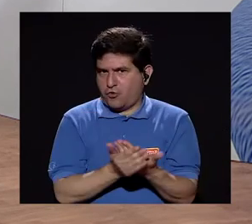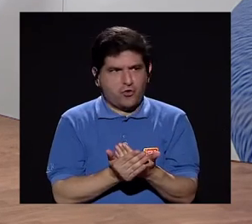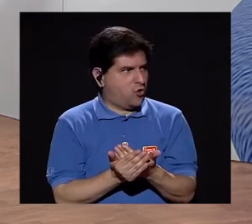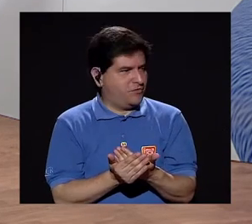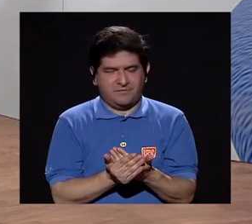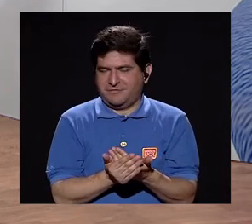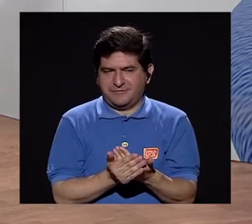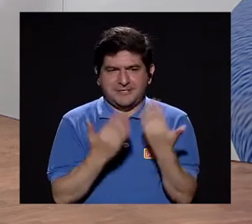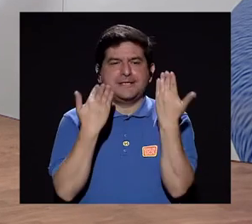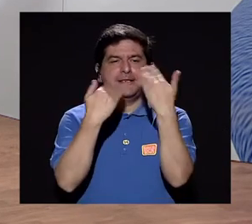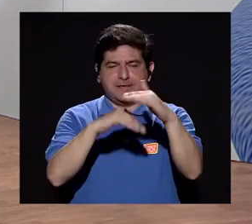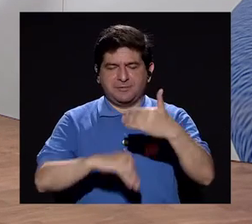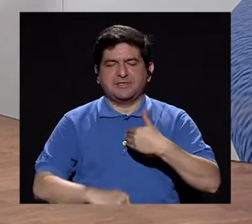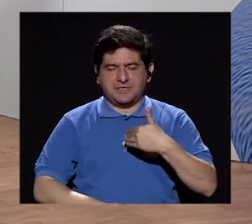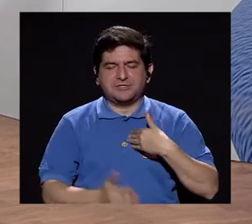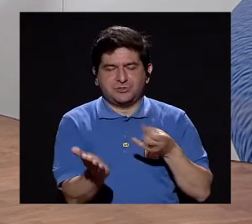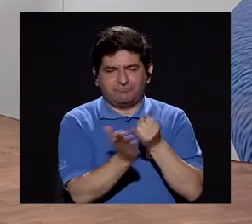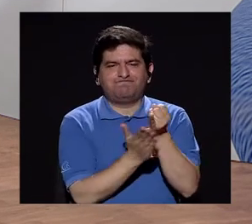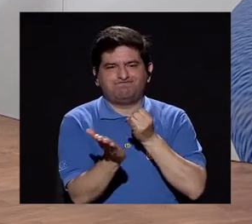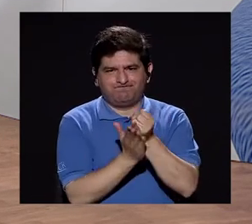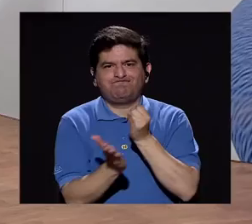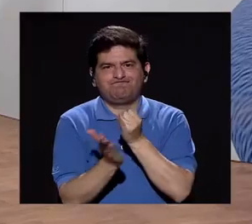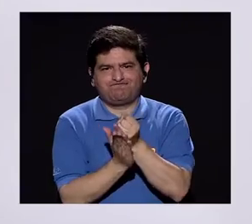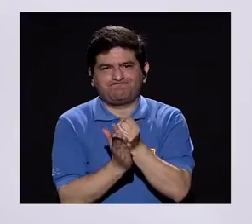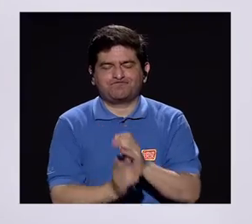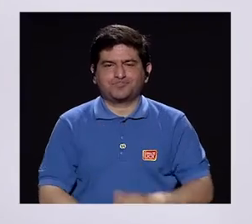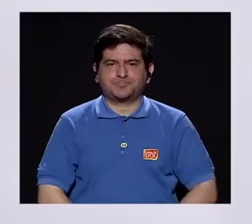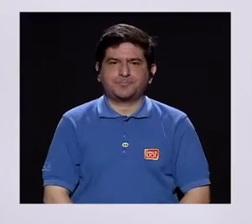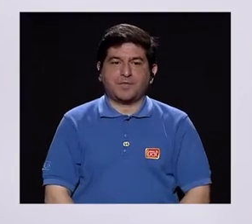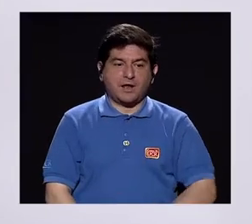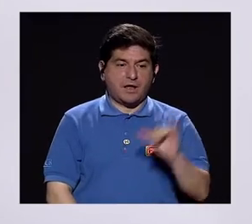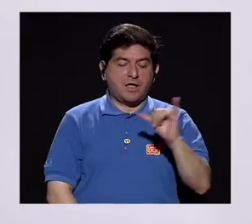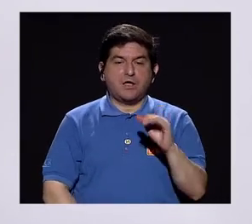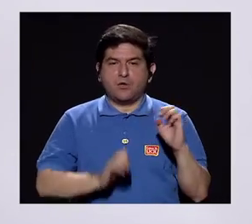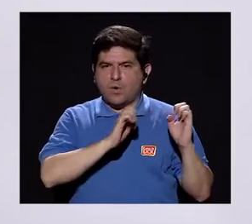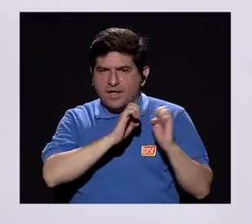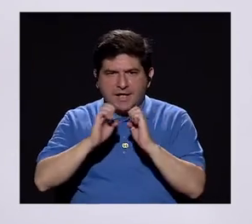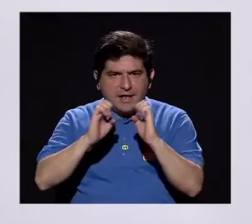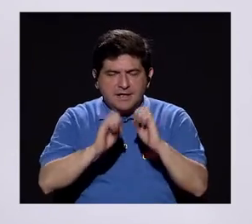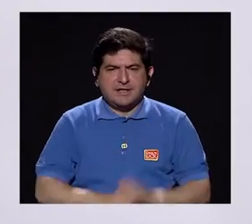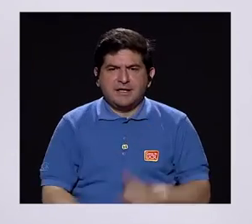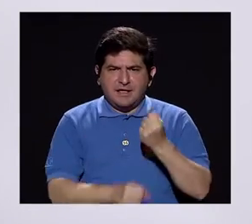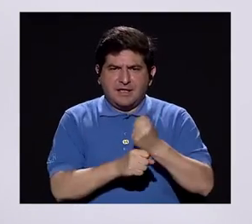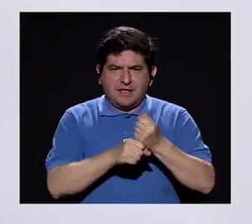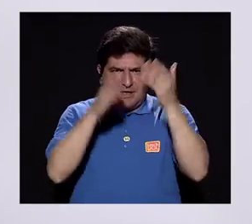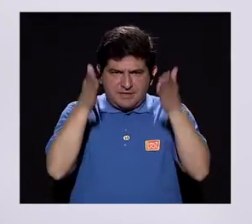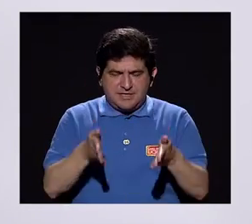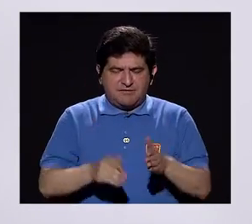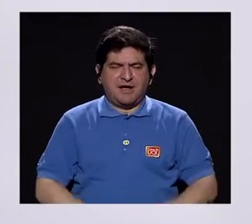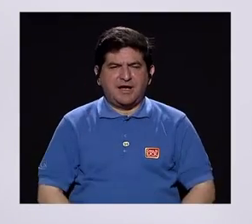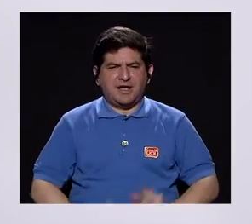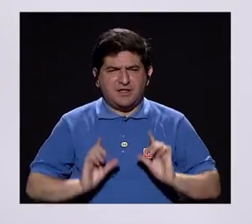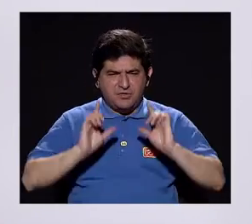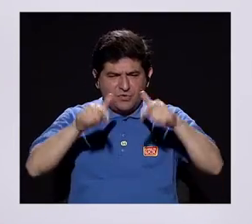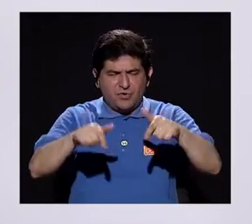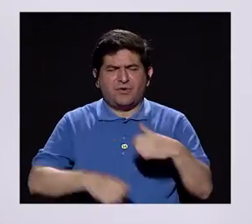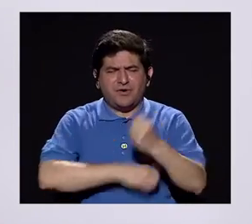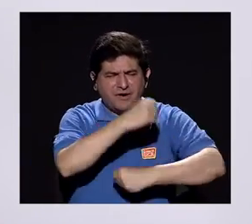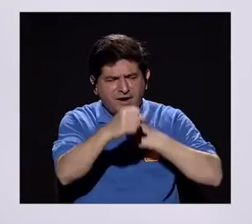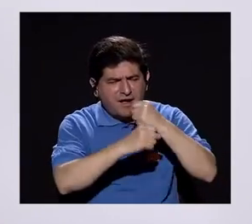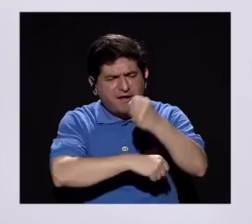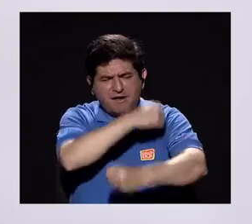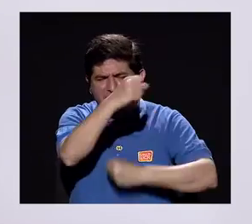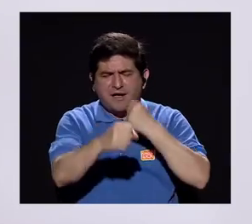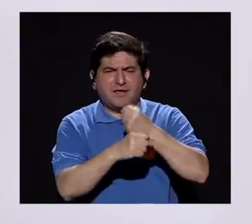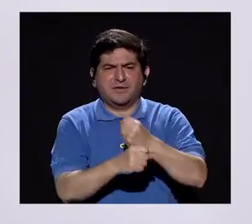era claramente era una de las limitaciones de la investigación entonces también entrevistamos empleados del relleno que tenían muchos años